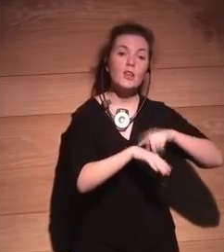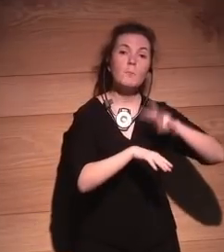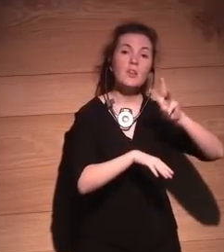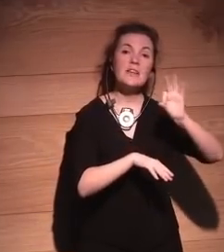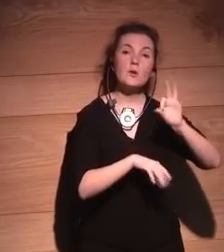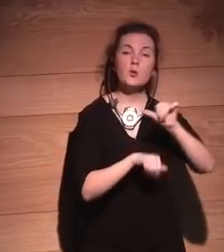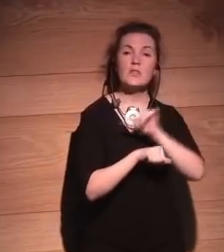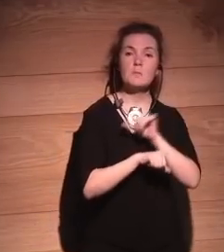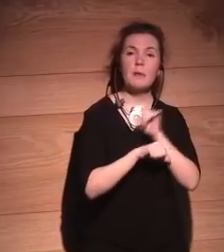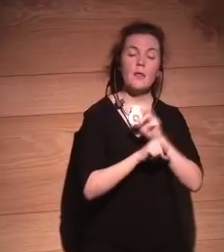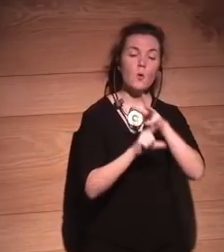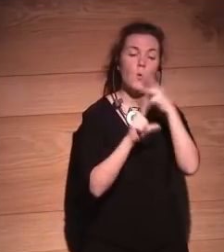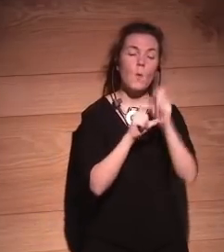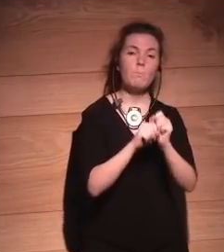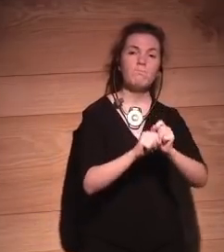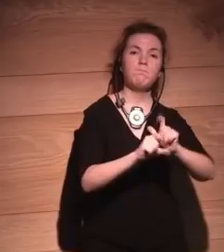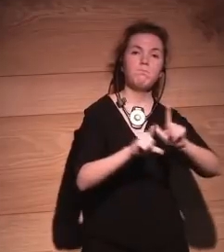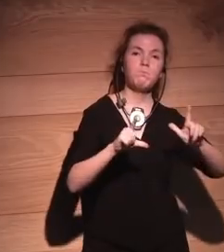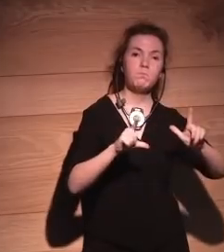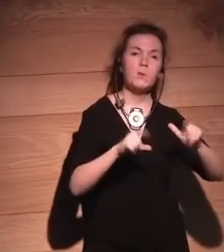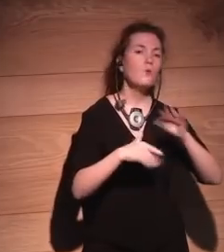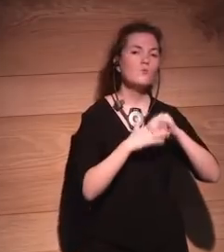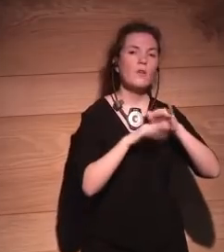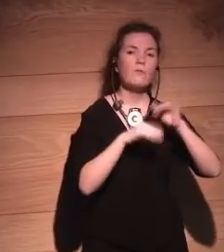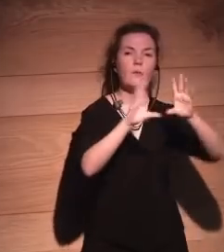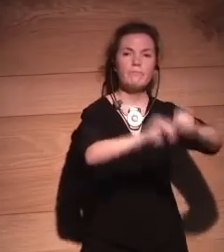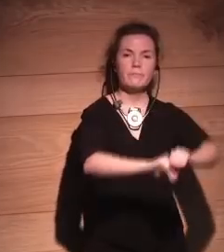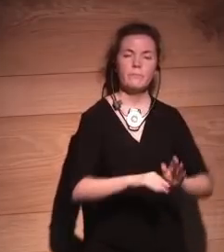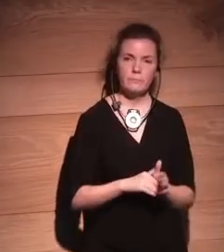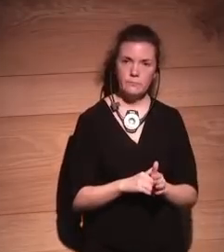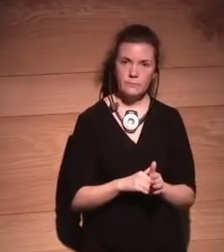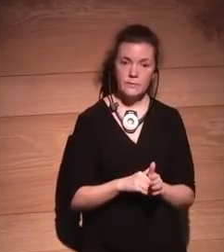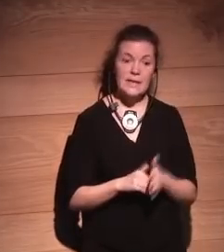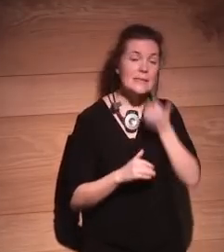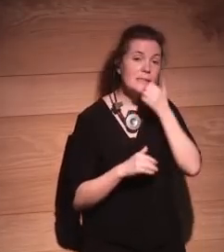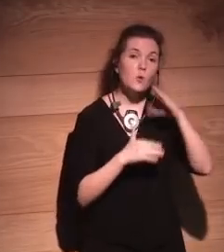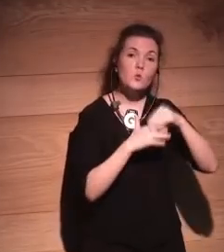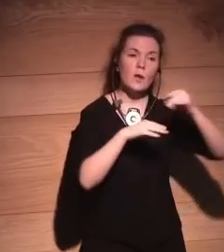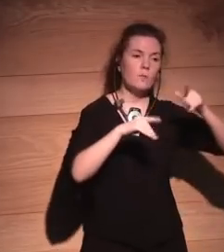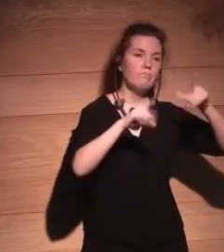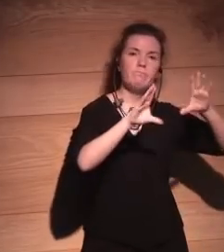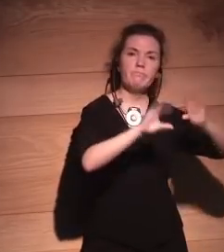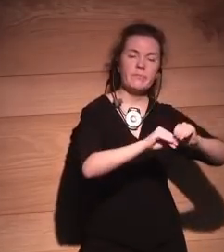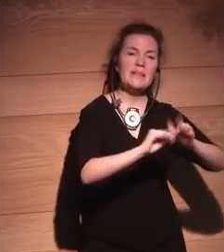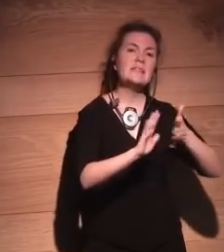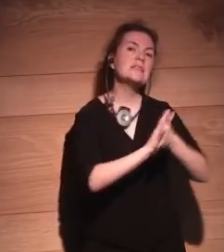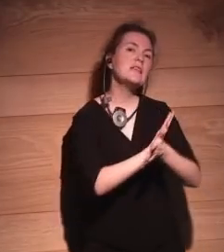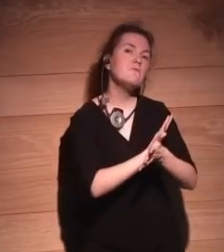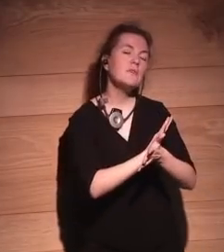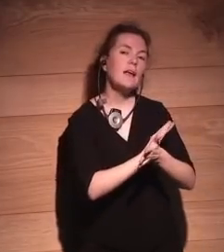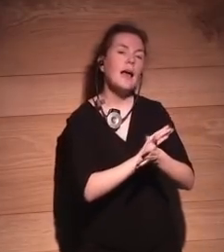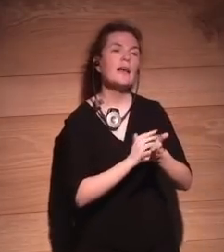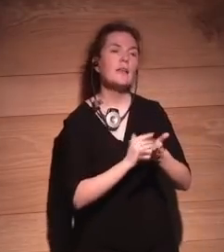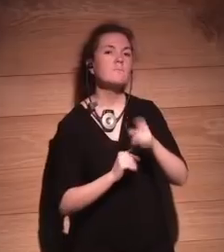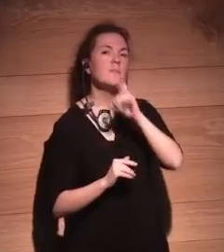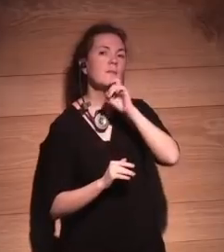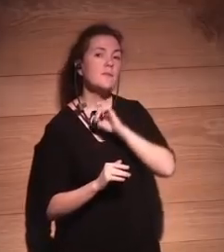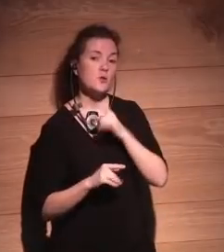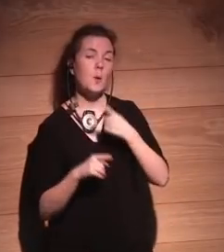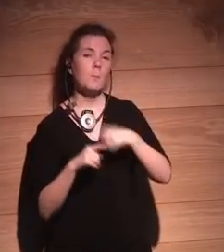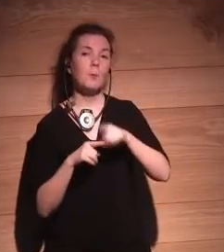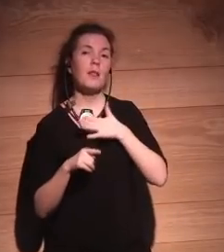segundos esperando que una página se cargue, ese usuario se va. Y si ese usuario se va, es un indicador que tú recibes como propietario